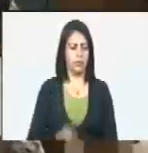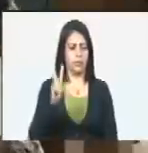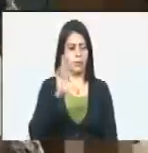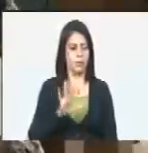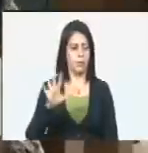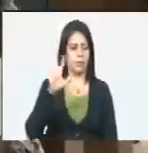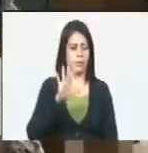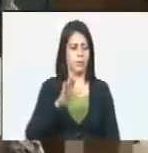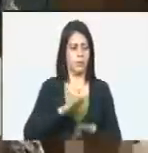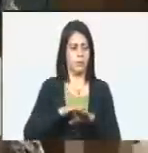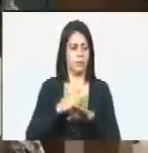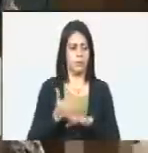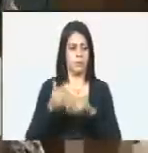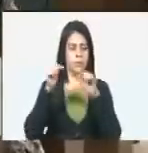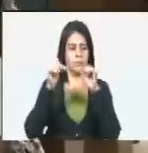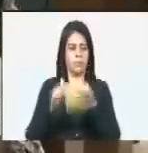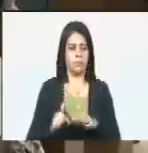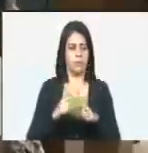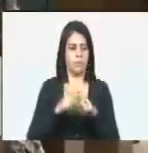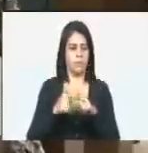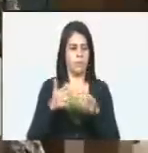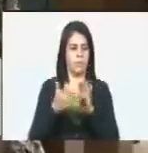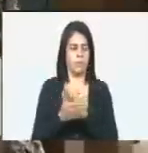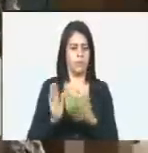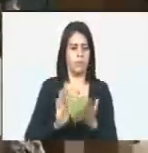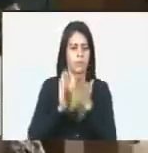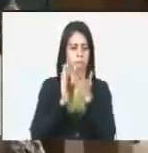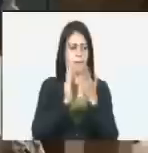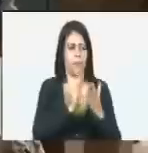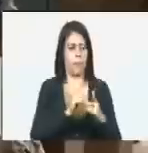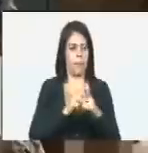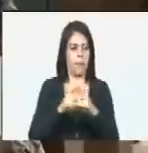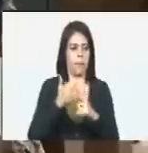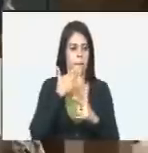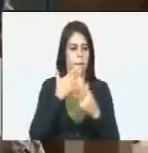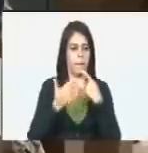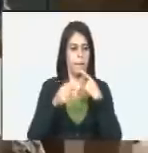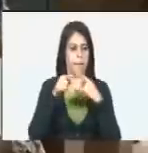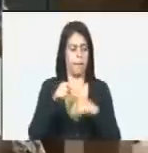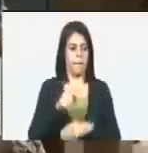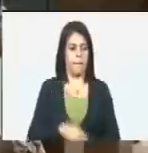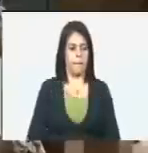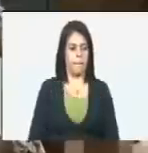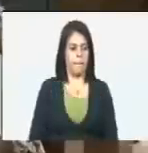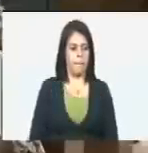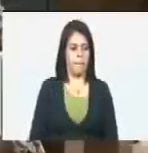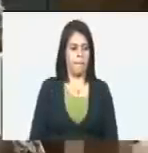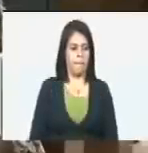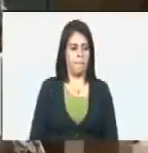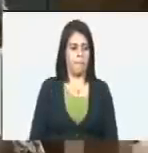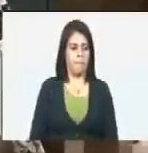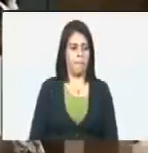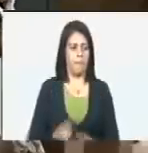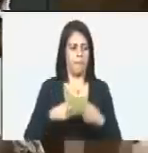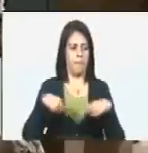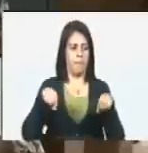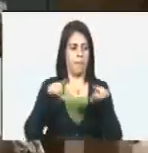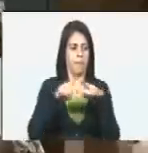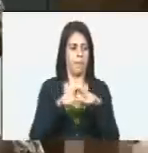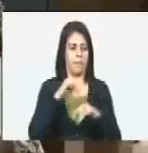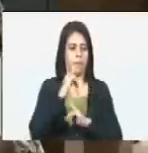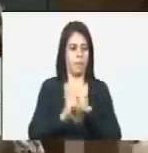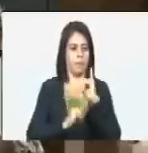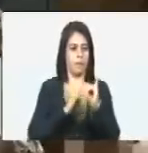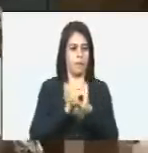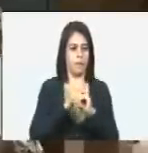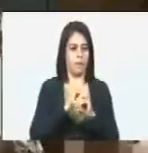y que hoy hay que enfrentar, compelidos como hemos estado, en la sede de la Corte Internacional de